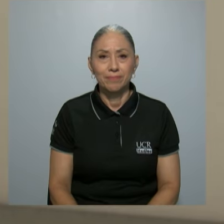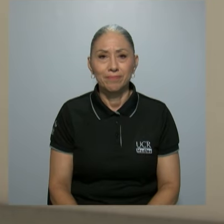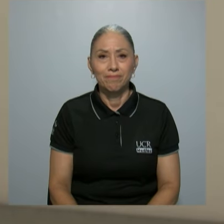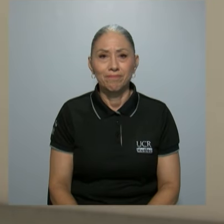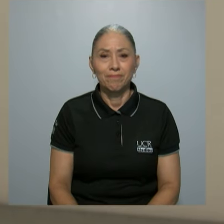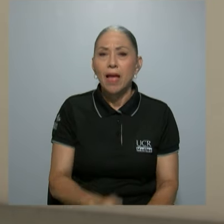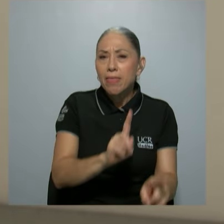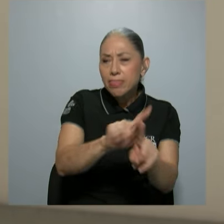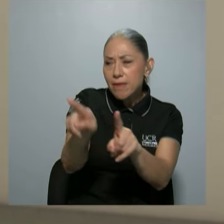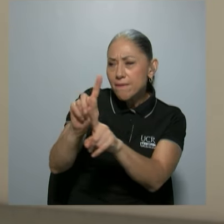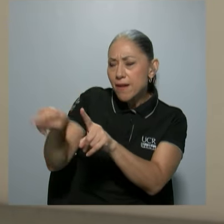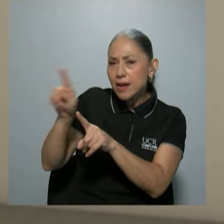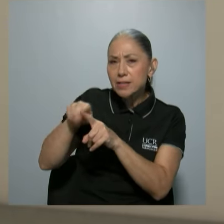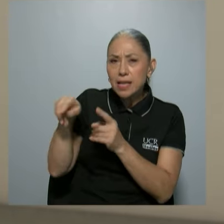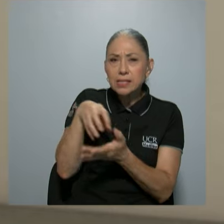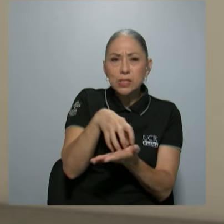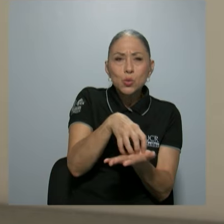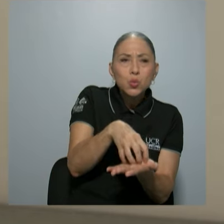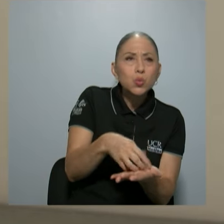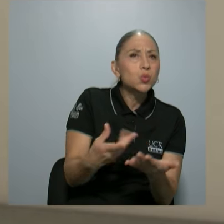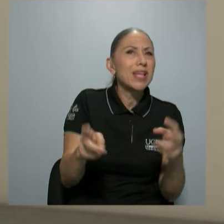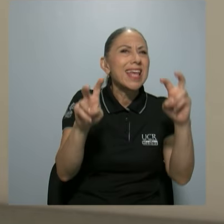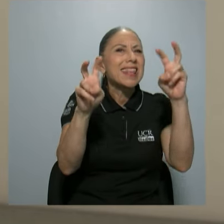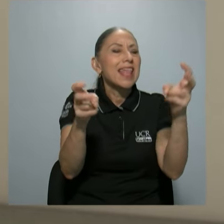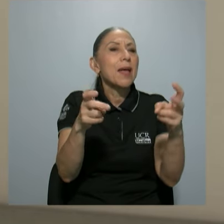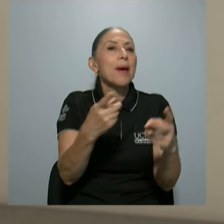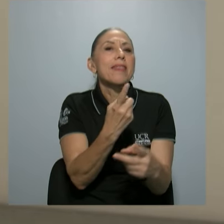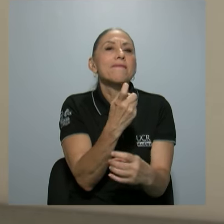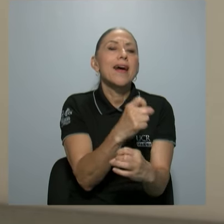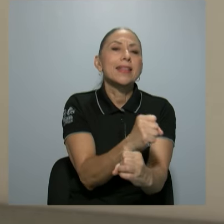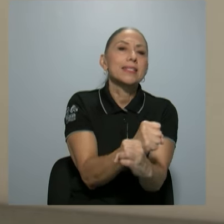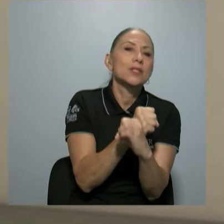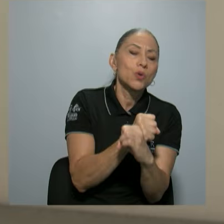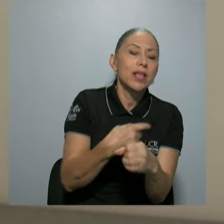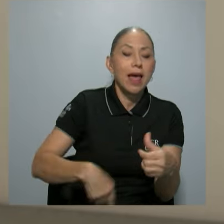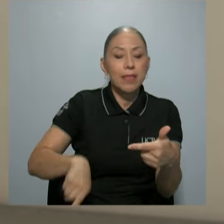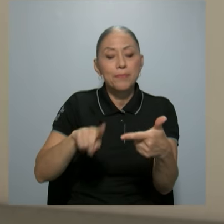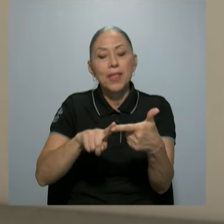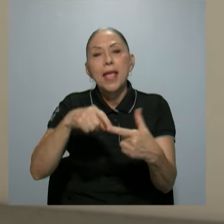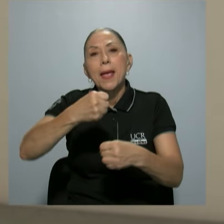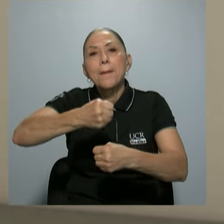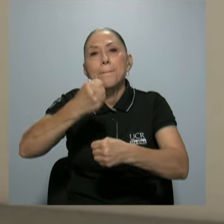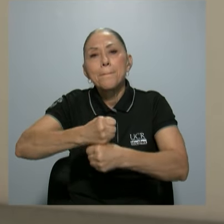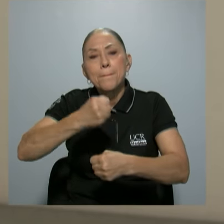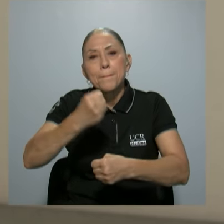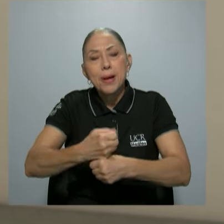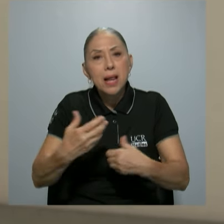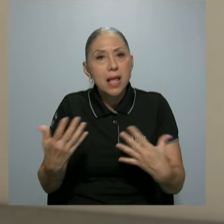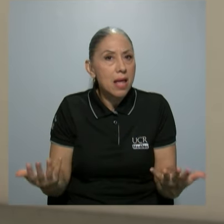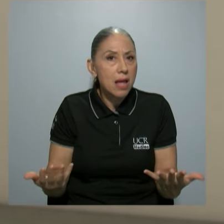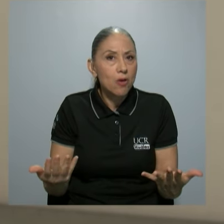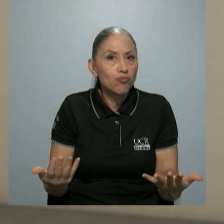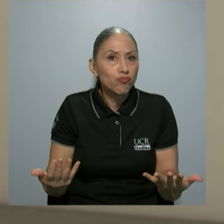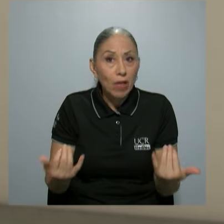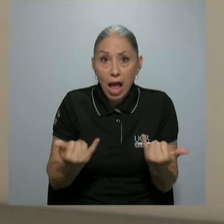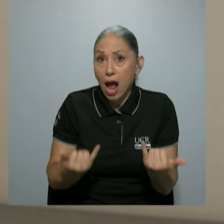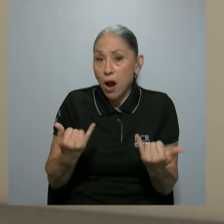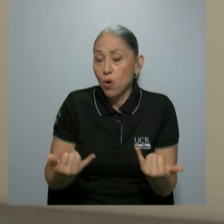Diversas inquietudes, inseguridad, el desempleo, o bueno, empleo más bien, ¿verdad? Porque ahora hay todo un debate